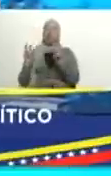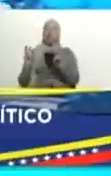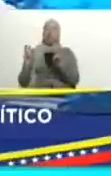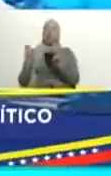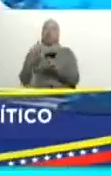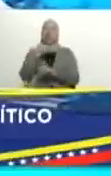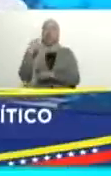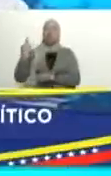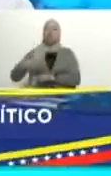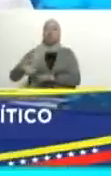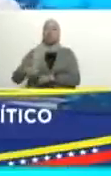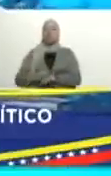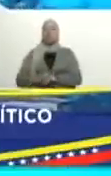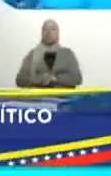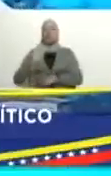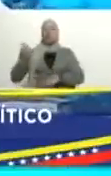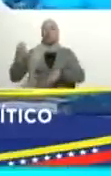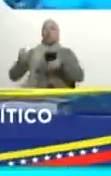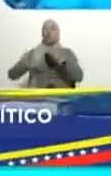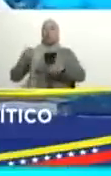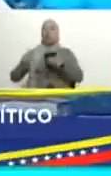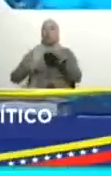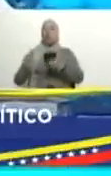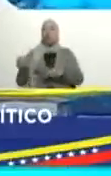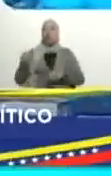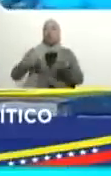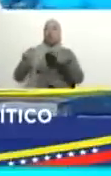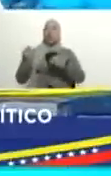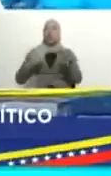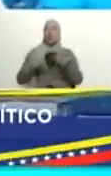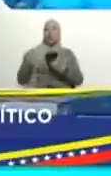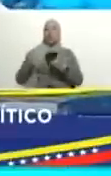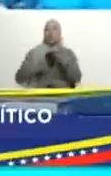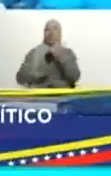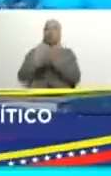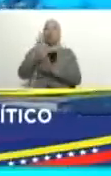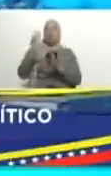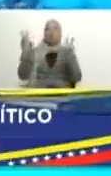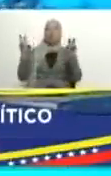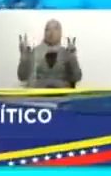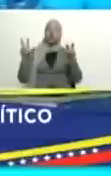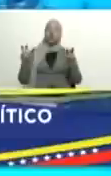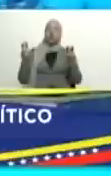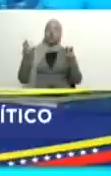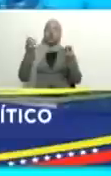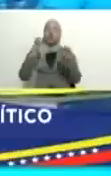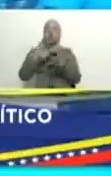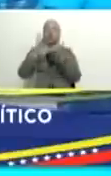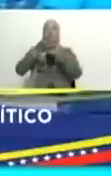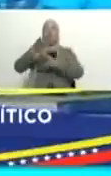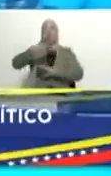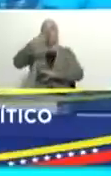China, y cómo vamos avanzando en la construcción de la nueva geopolítica mundial,